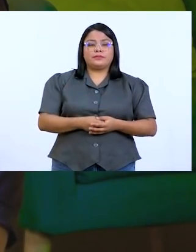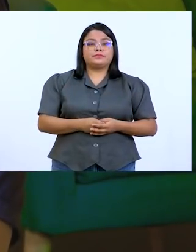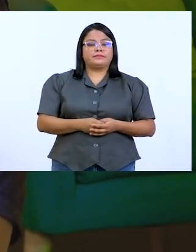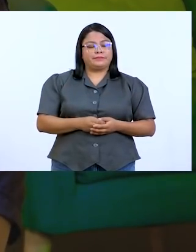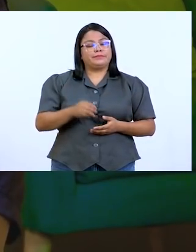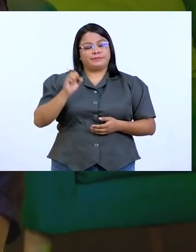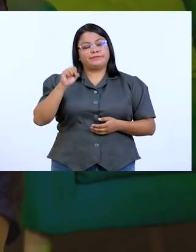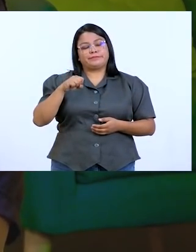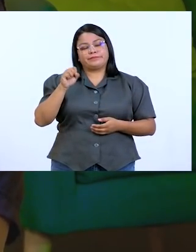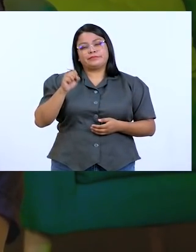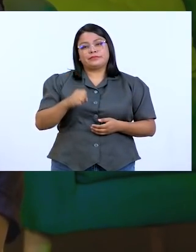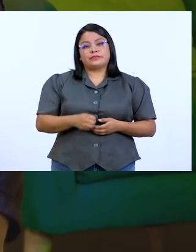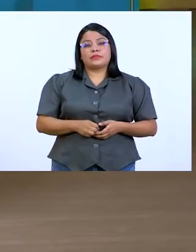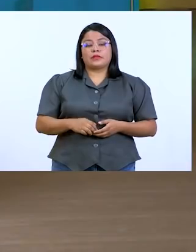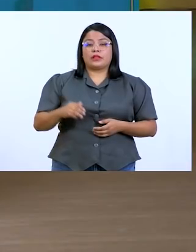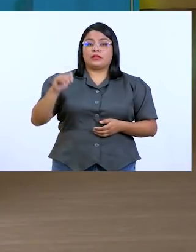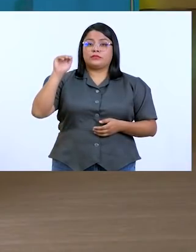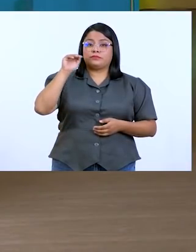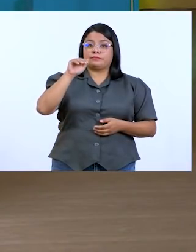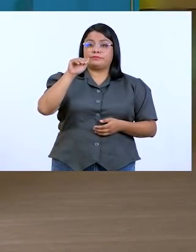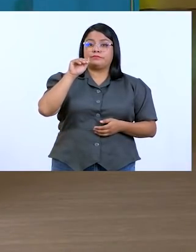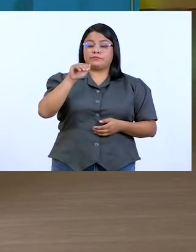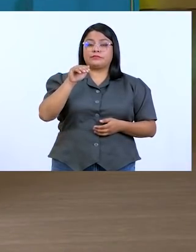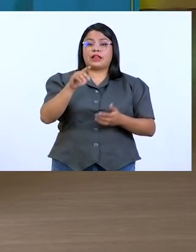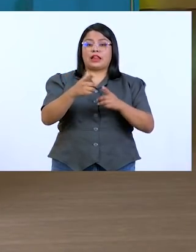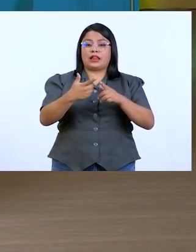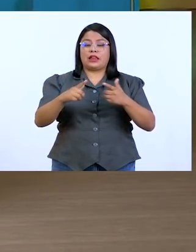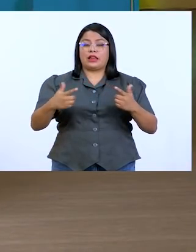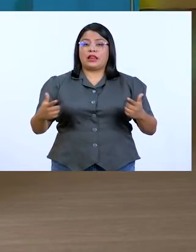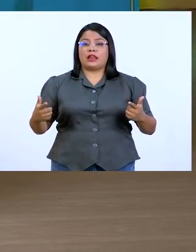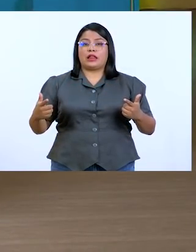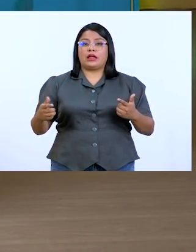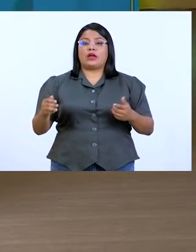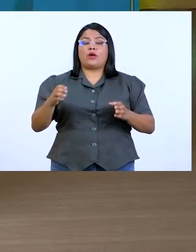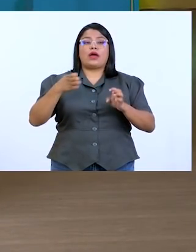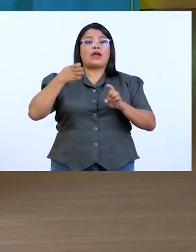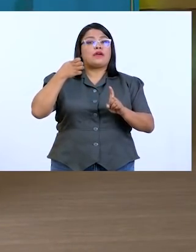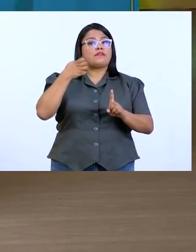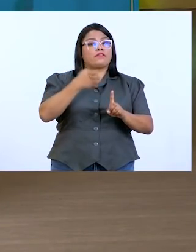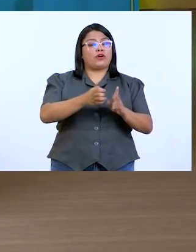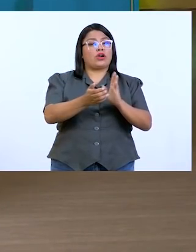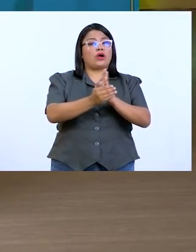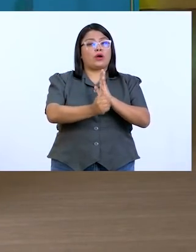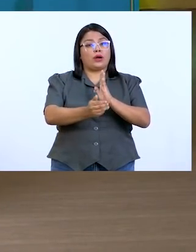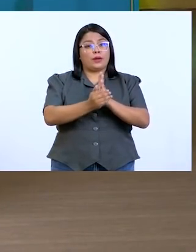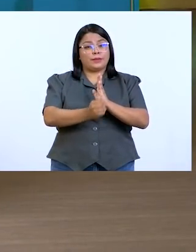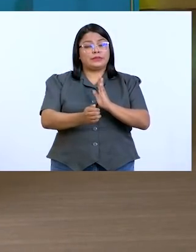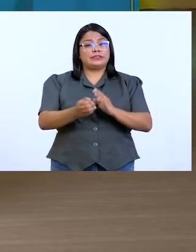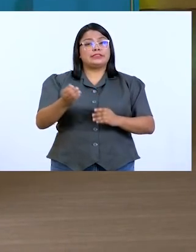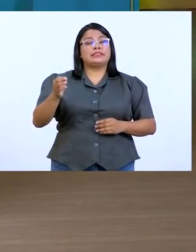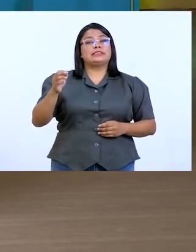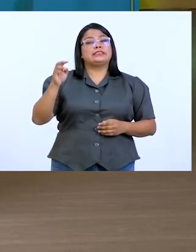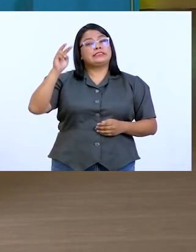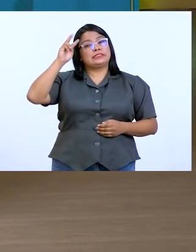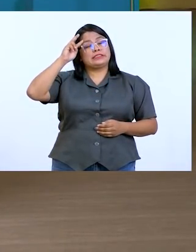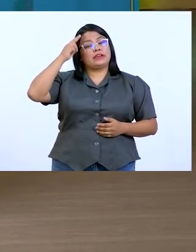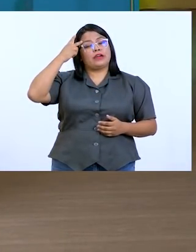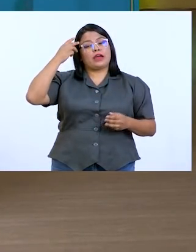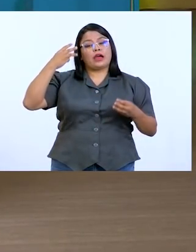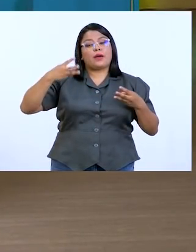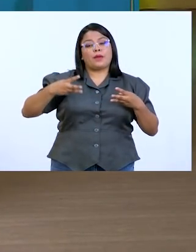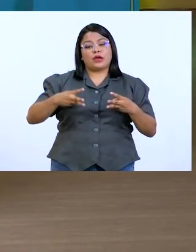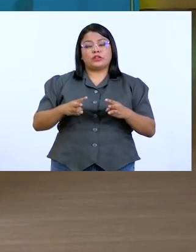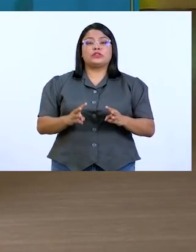metodología. Claro que sí. La enseñanza de la lengua enmarcada en un enfoque por competencias requiere de